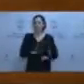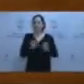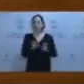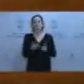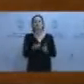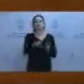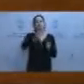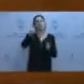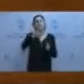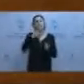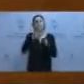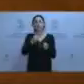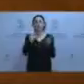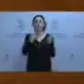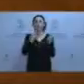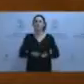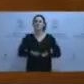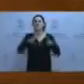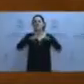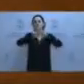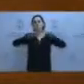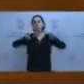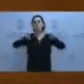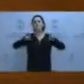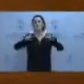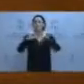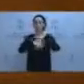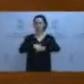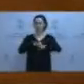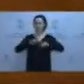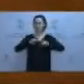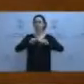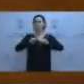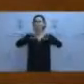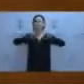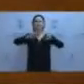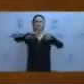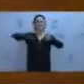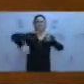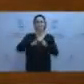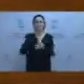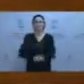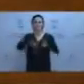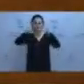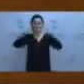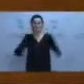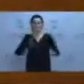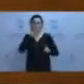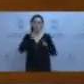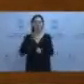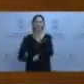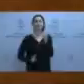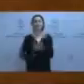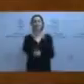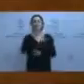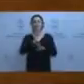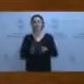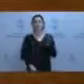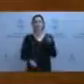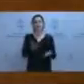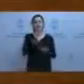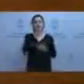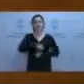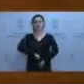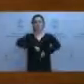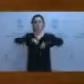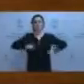que fortalecer nuestro tejido empresarial implica aumentar el número de empresas y, en especial, modelos de gestión innovadora. ¿Han valorado la necesidad de consolidar